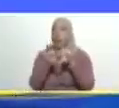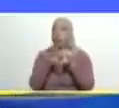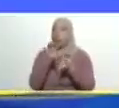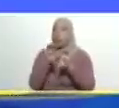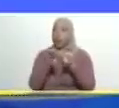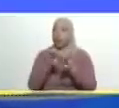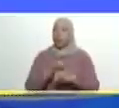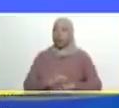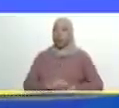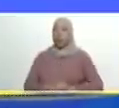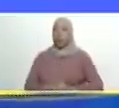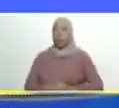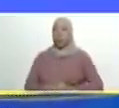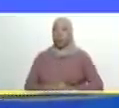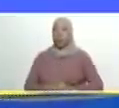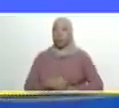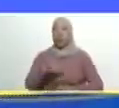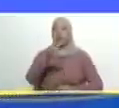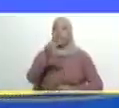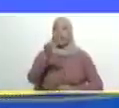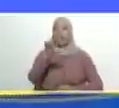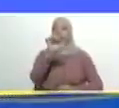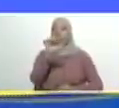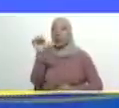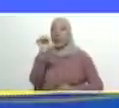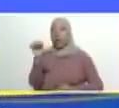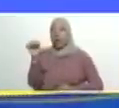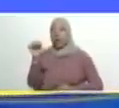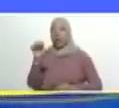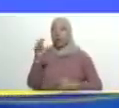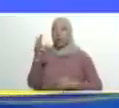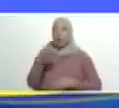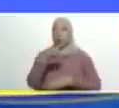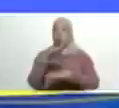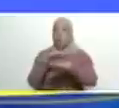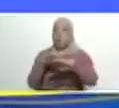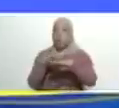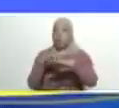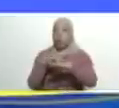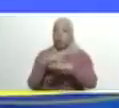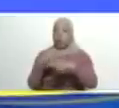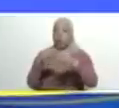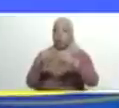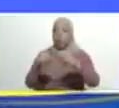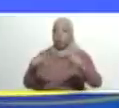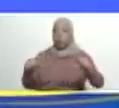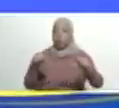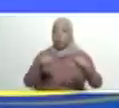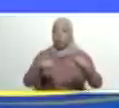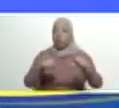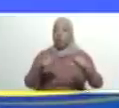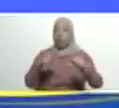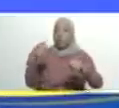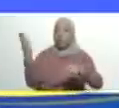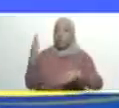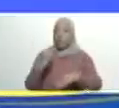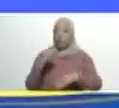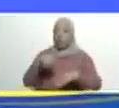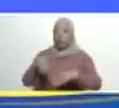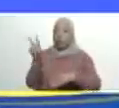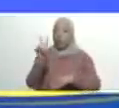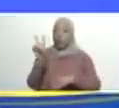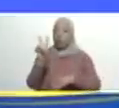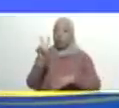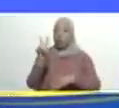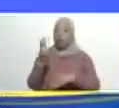Hace tres semanas nuestro ministro de Agricultura vino acá y pudo establecer áreas de cooperación